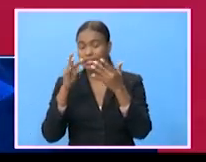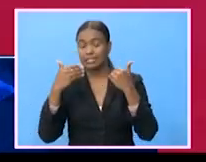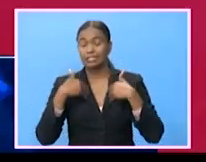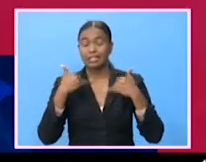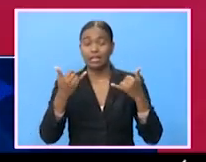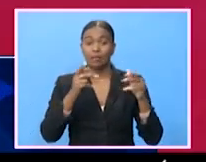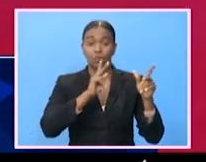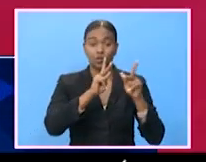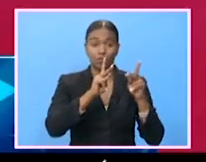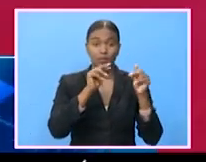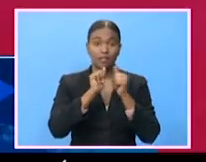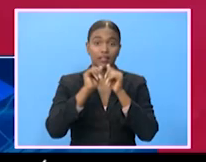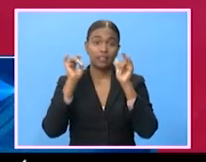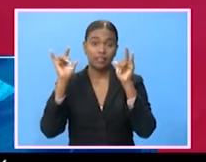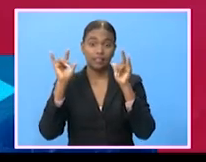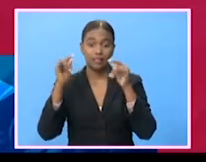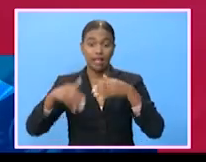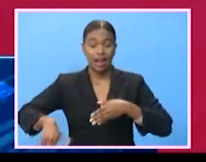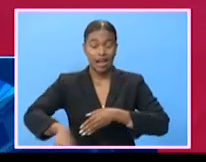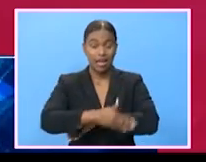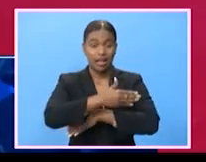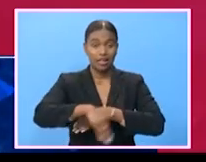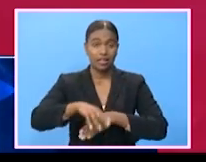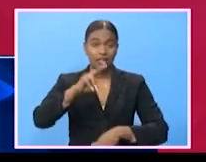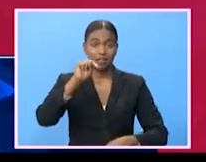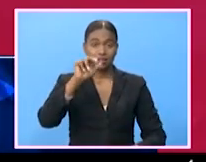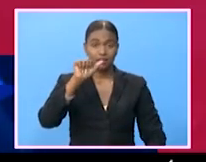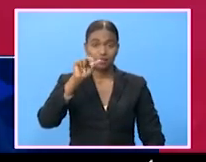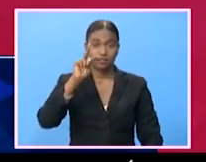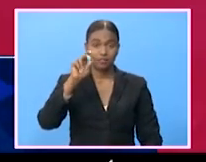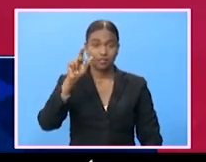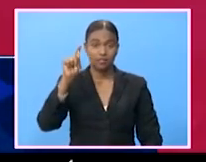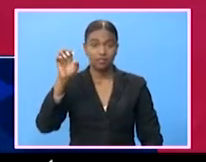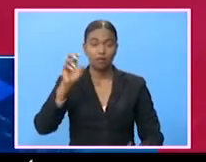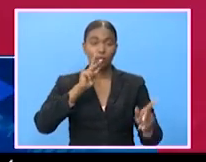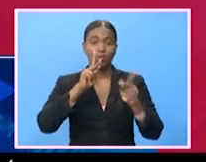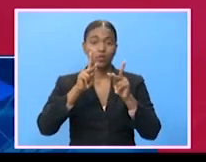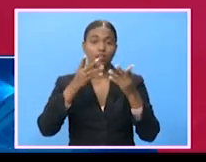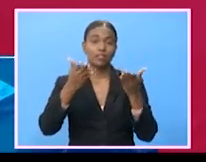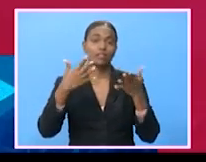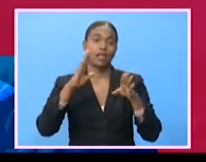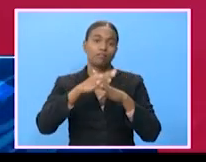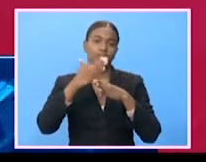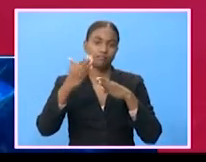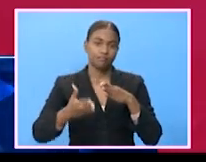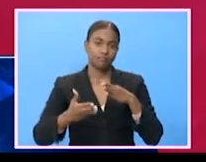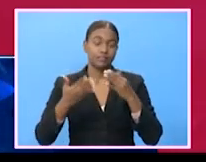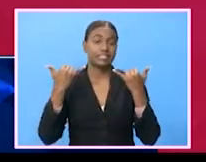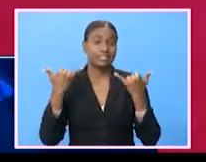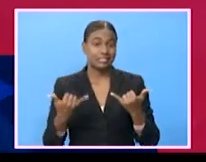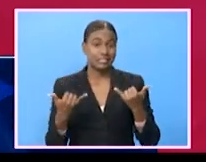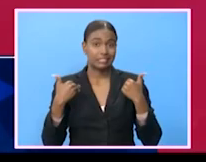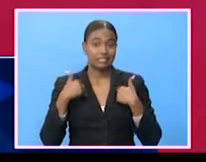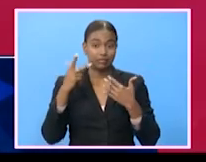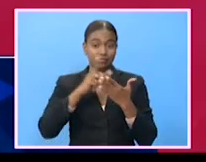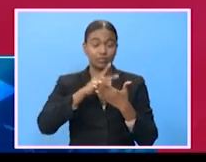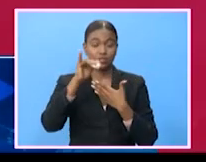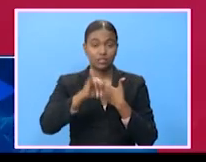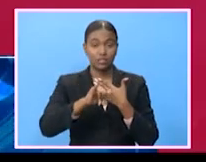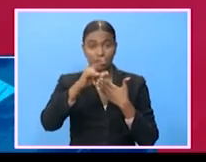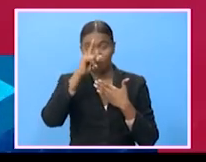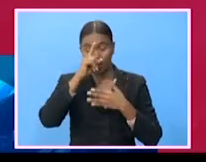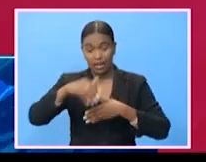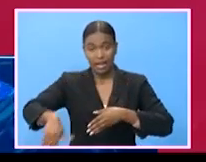entre Puerto Plata y Santiago, y la carretera Navarrete-Puerto Plata está concluida. Y ahora hay un proyecto de